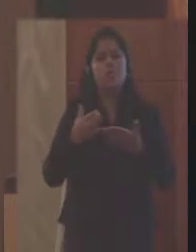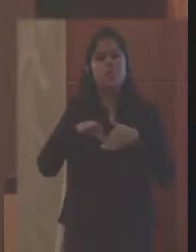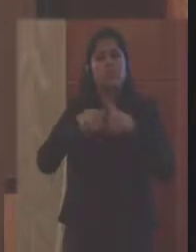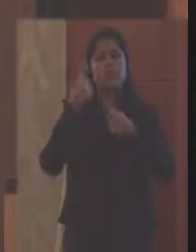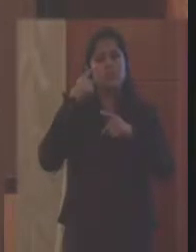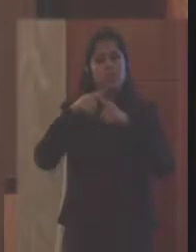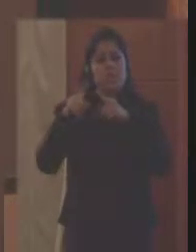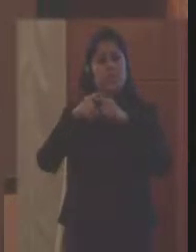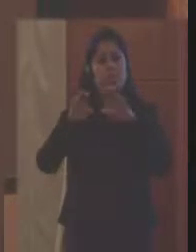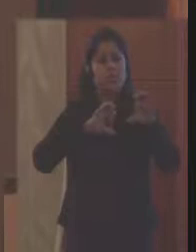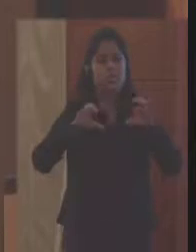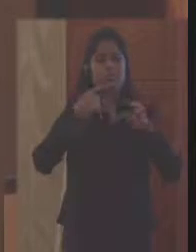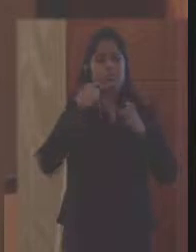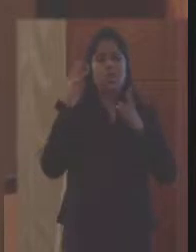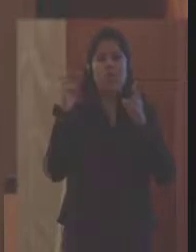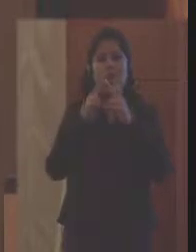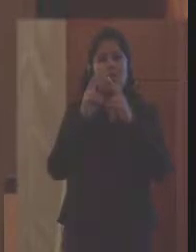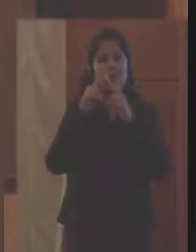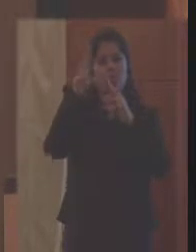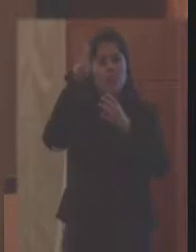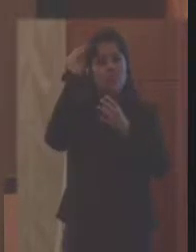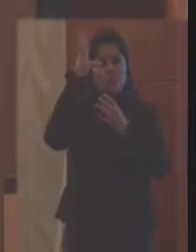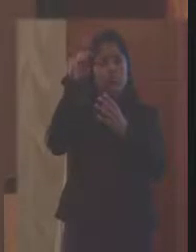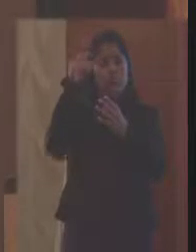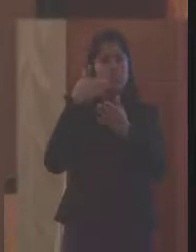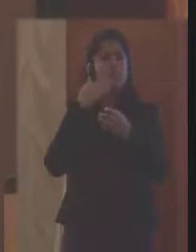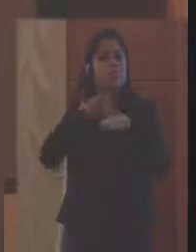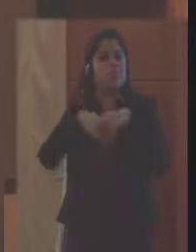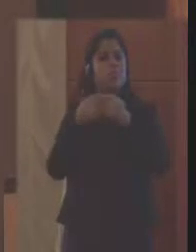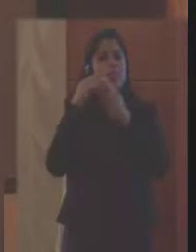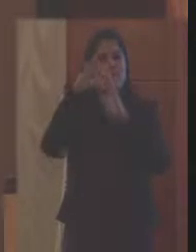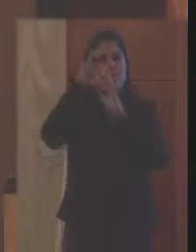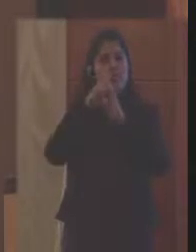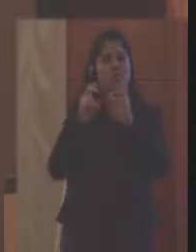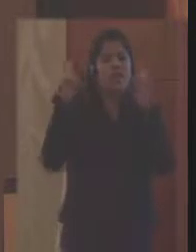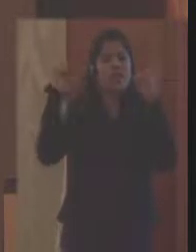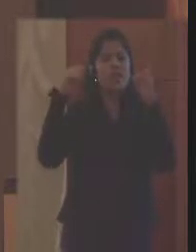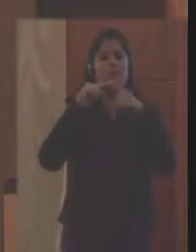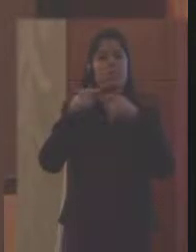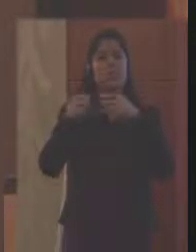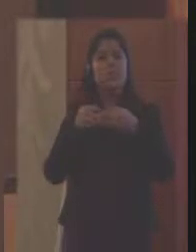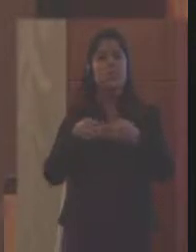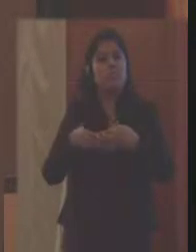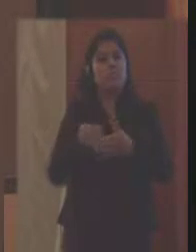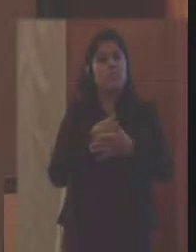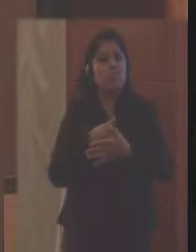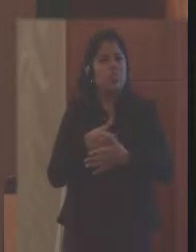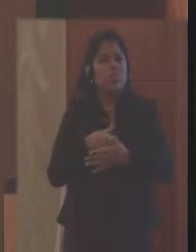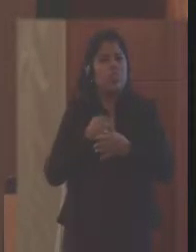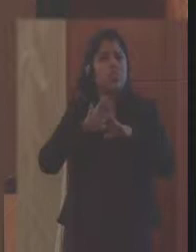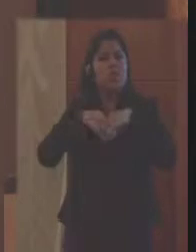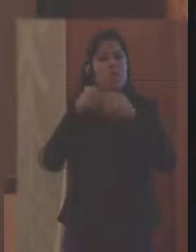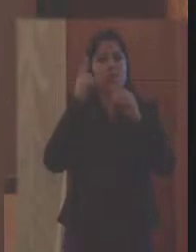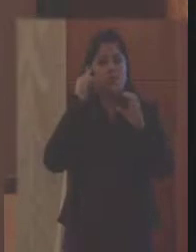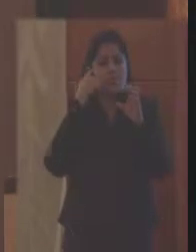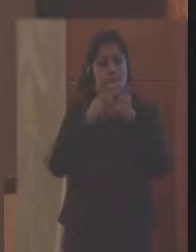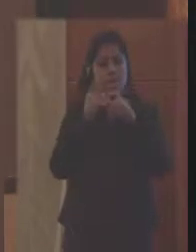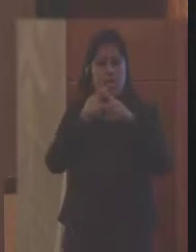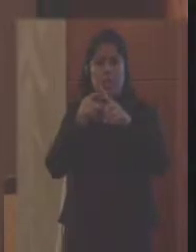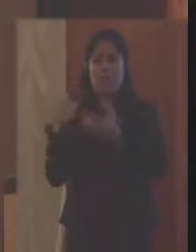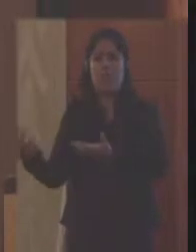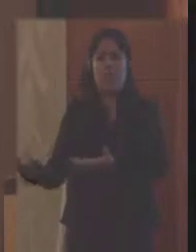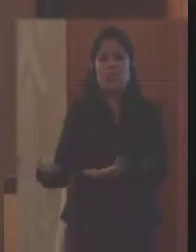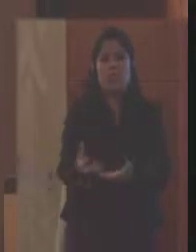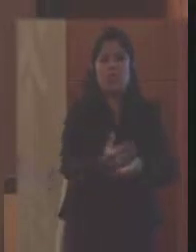los elementos de mejorar el conocimiento, de reducir todo el tema de la vulnerabilidad. Tiene un enfoque que recoge